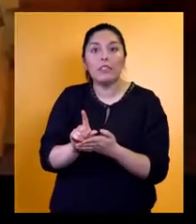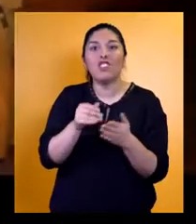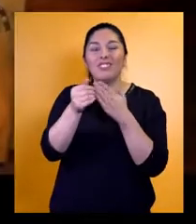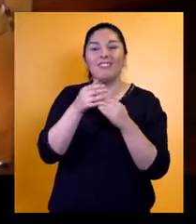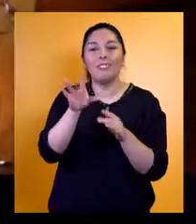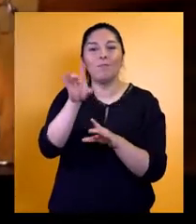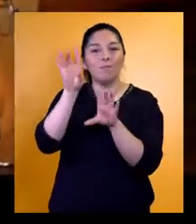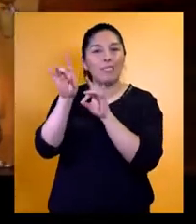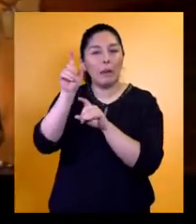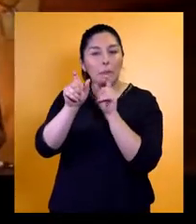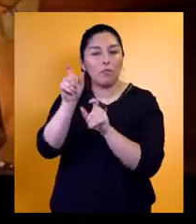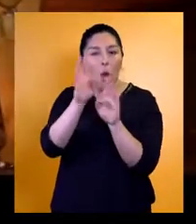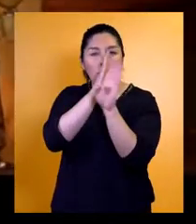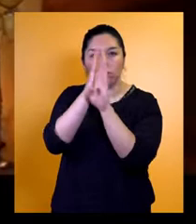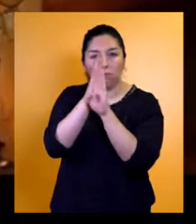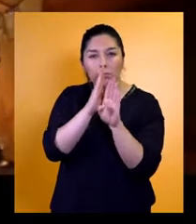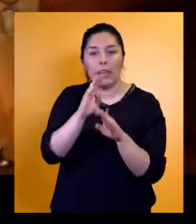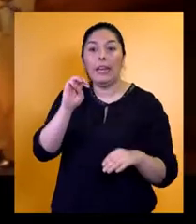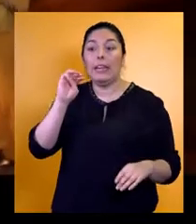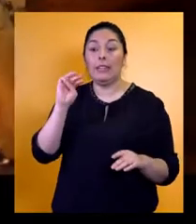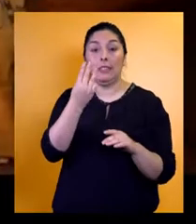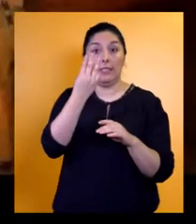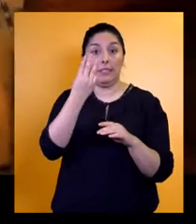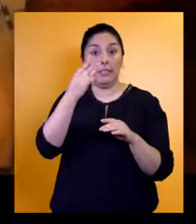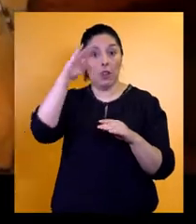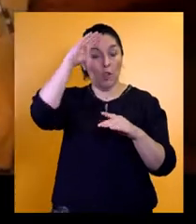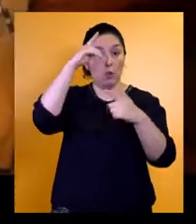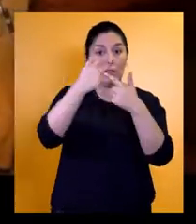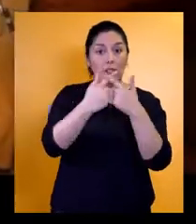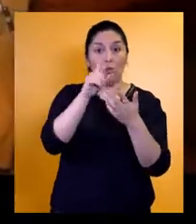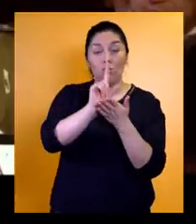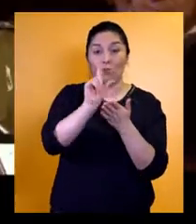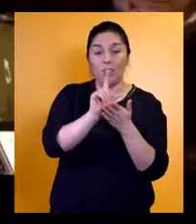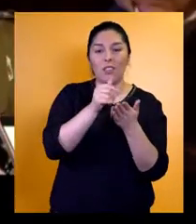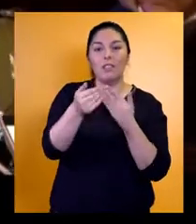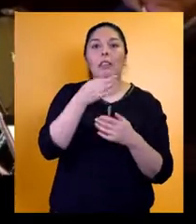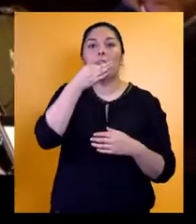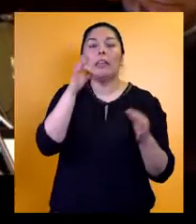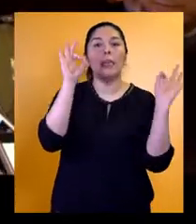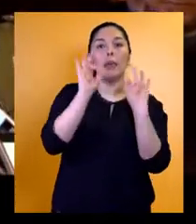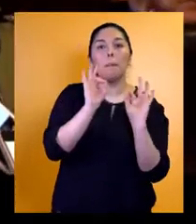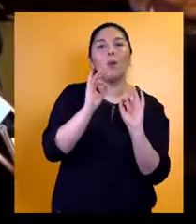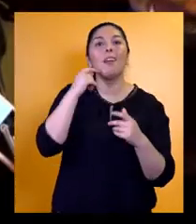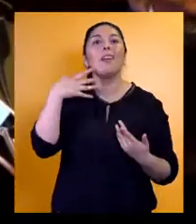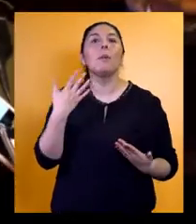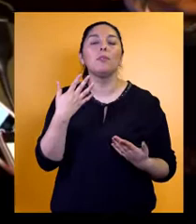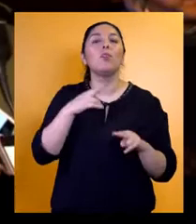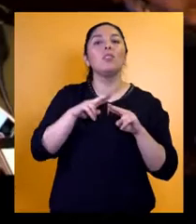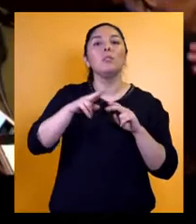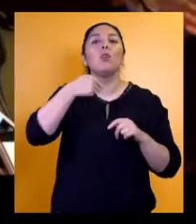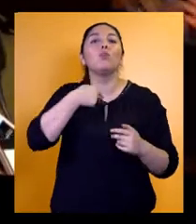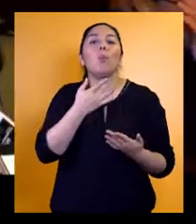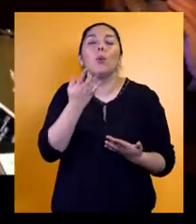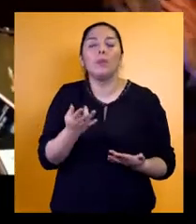identidad. El comisario de Carabineros de la Tercera Comisaría de Ragüe, mayor Claudio Saavedra, entregó detalles de esta labor policial.